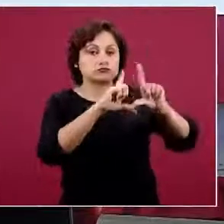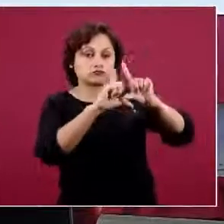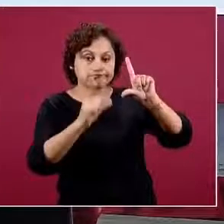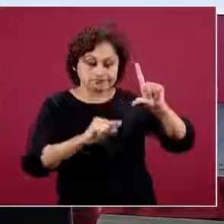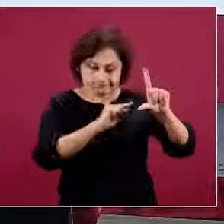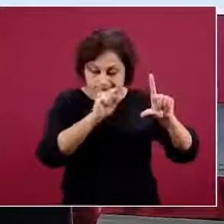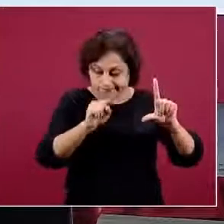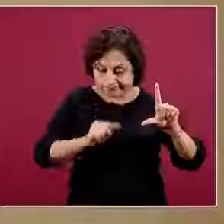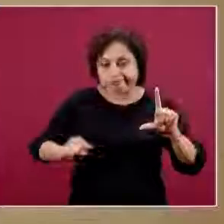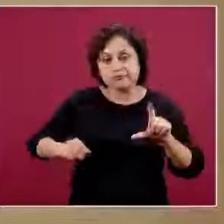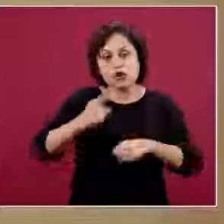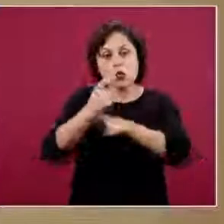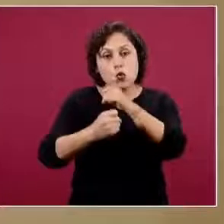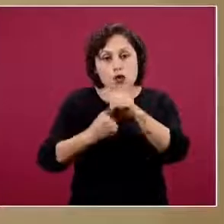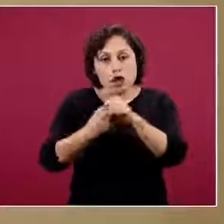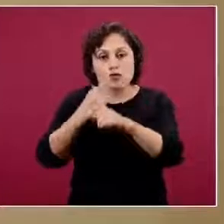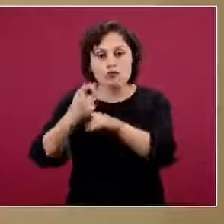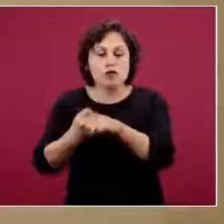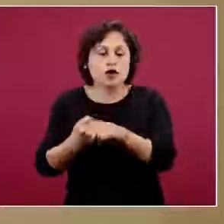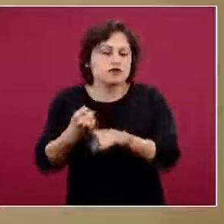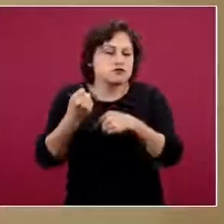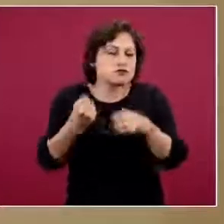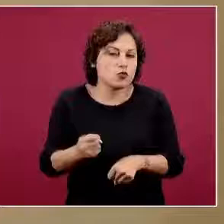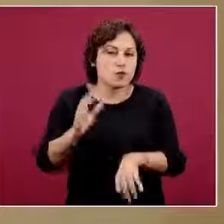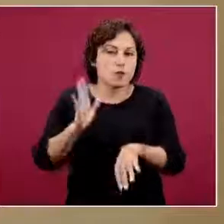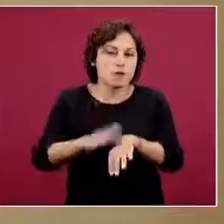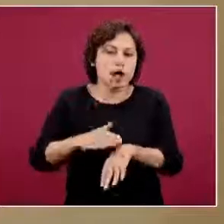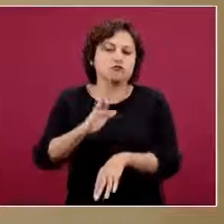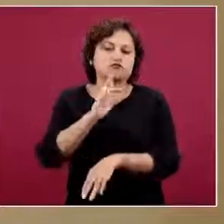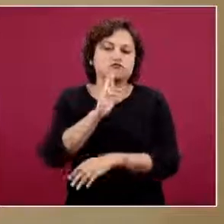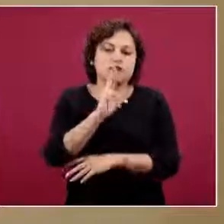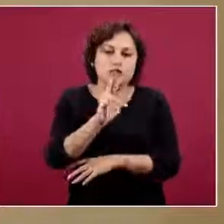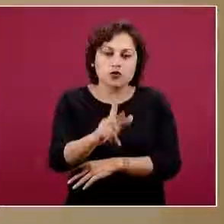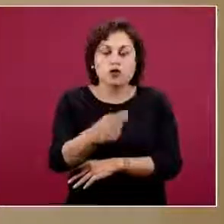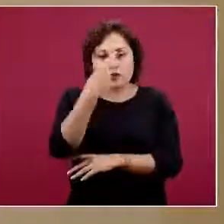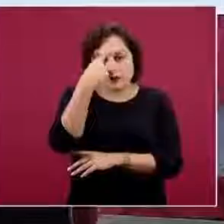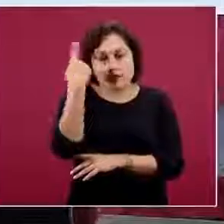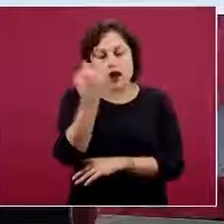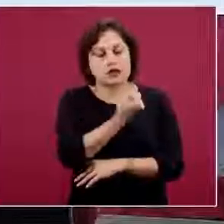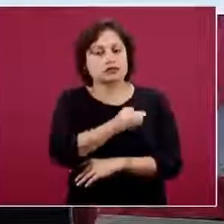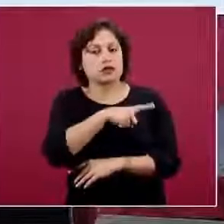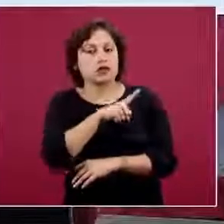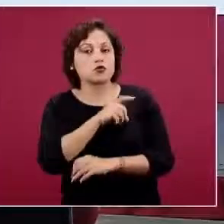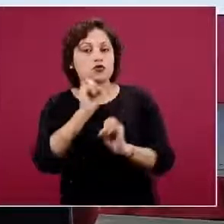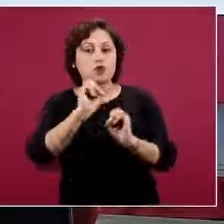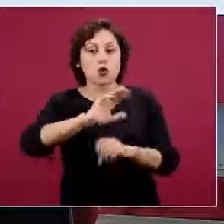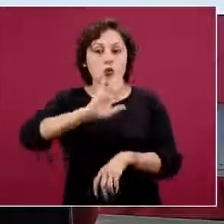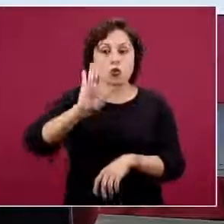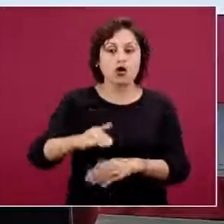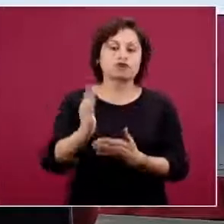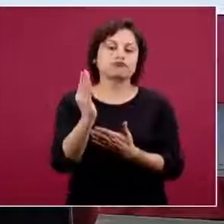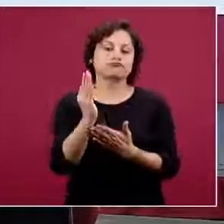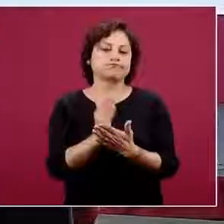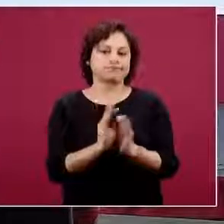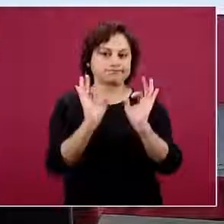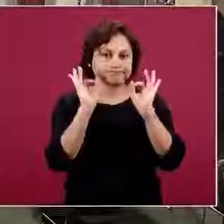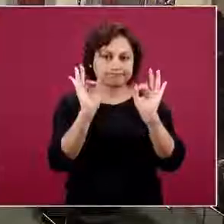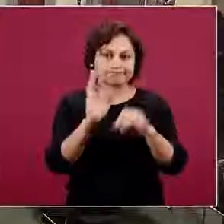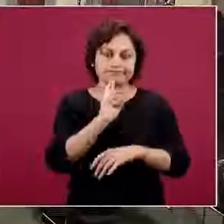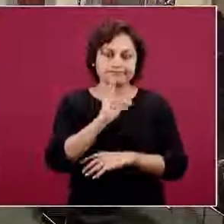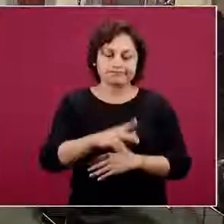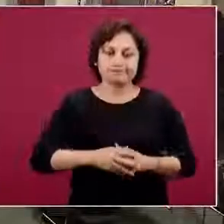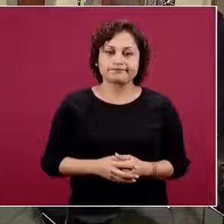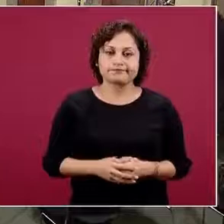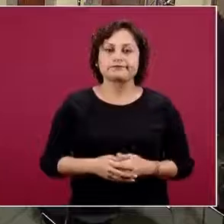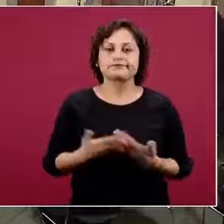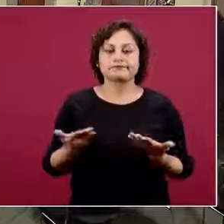más seguro y tengamos menos daños a la salud o bajas humanas que lamentar. Es cuanto, muchas